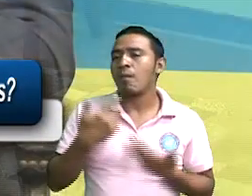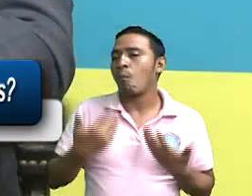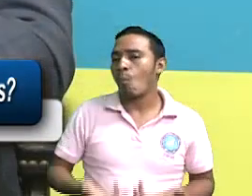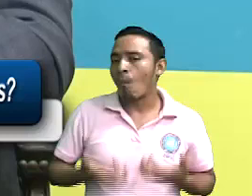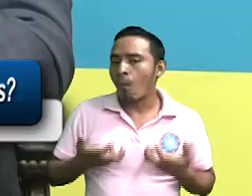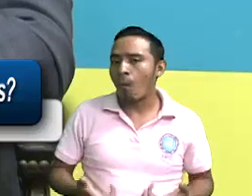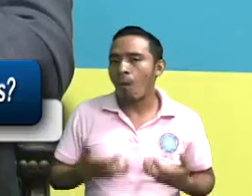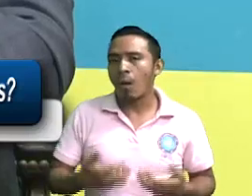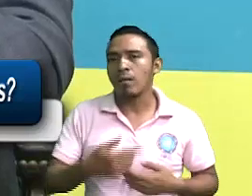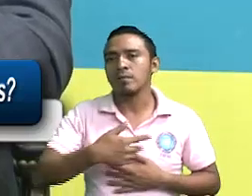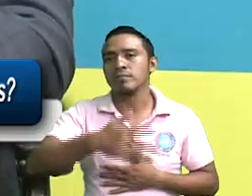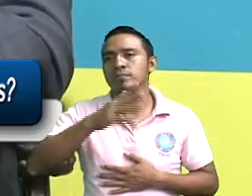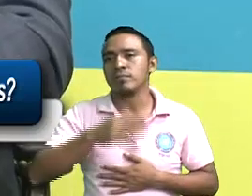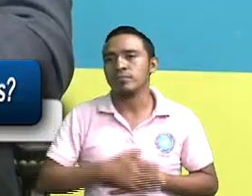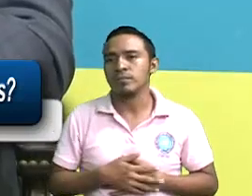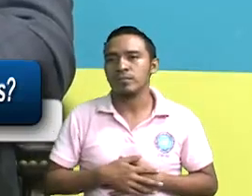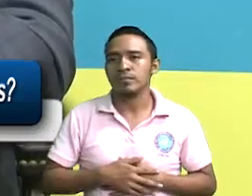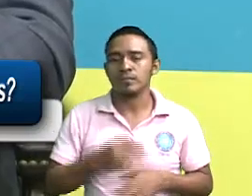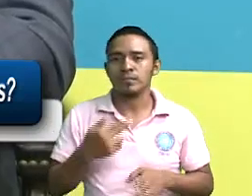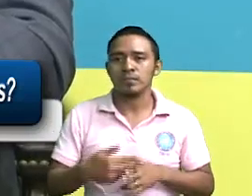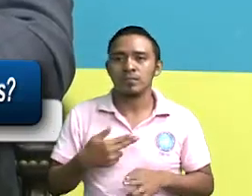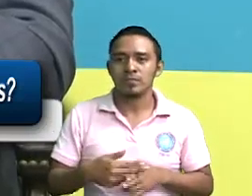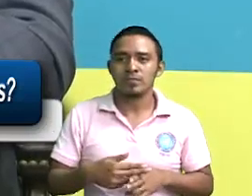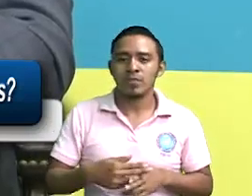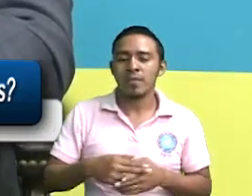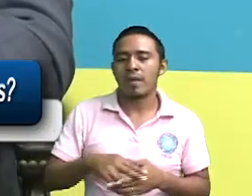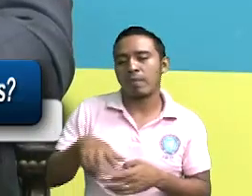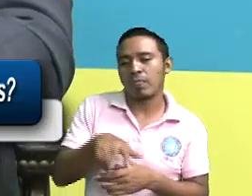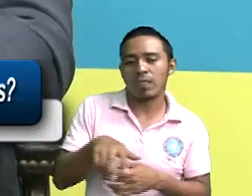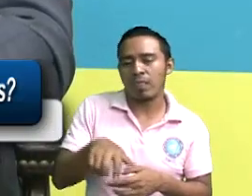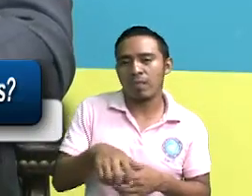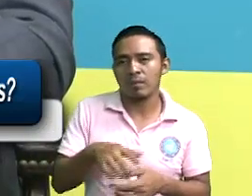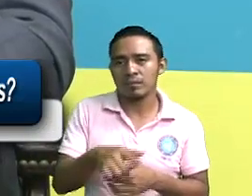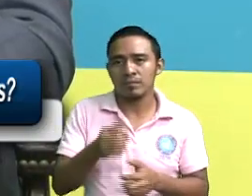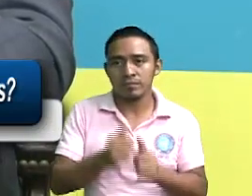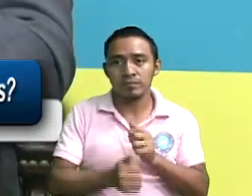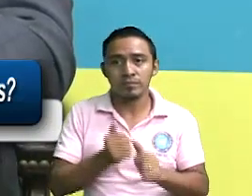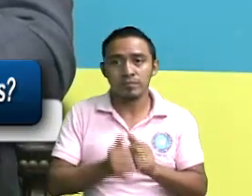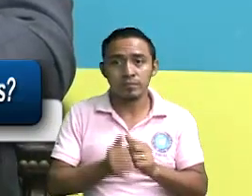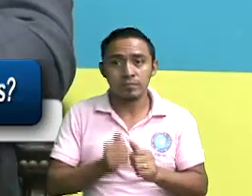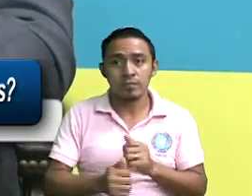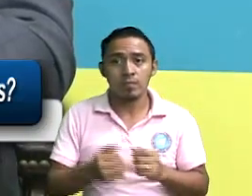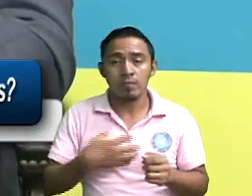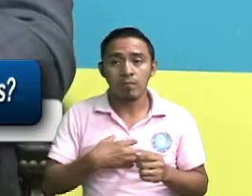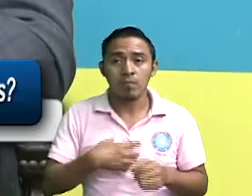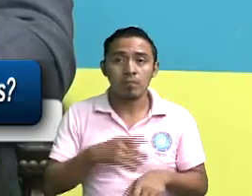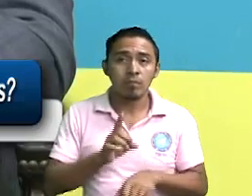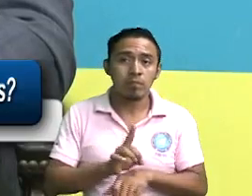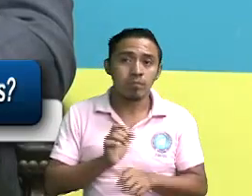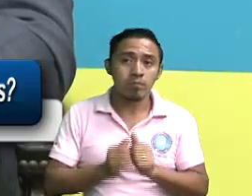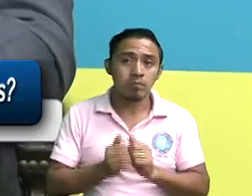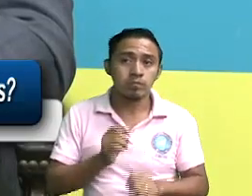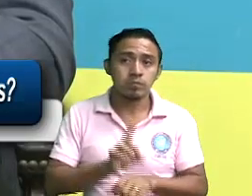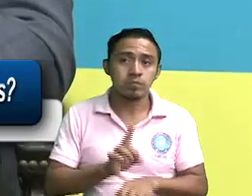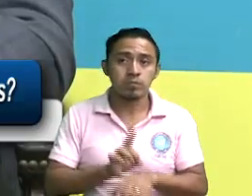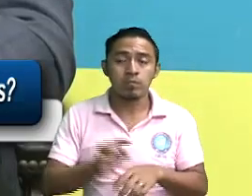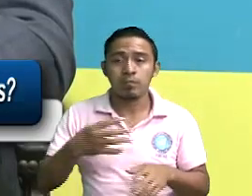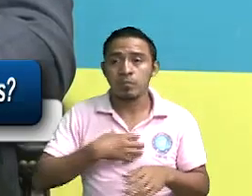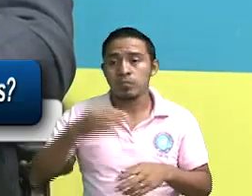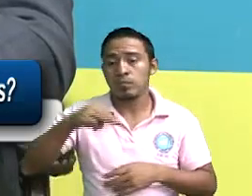haragán, es que este patita chicle que se cae, y a lo mejor tiene un problema médico del